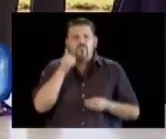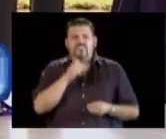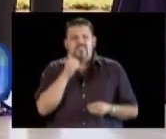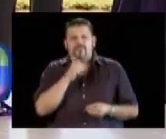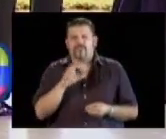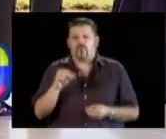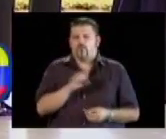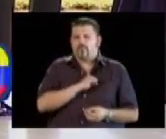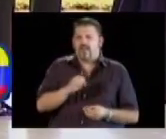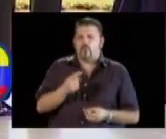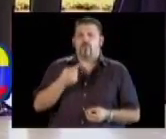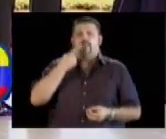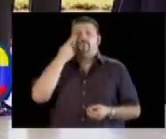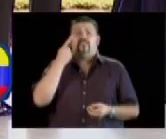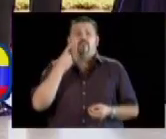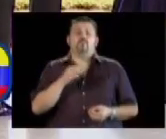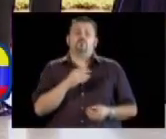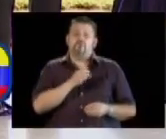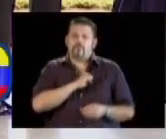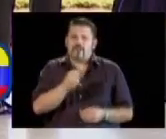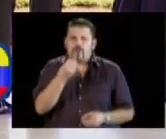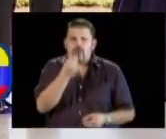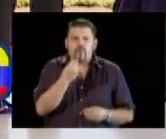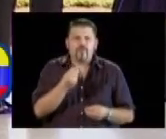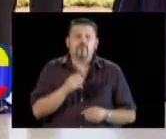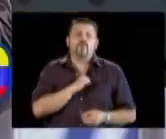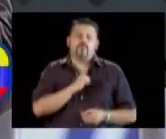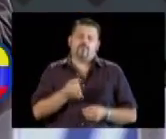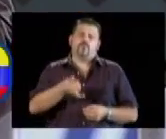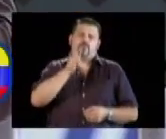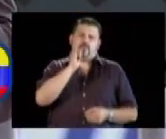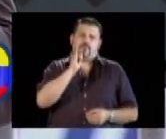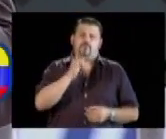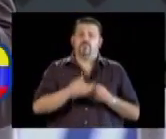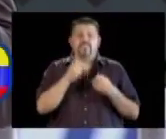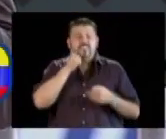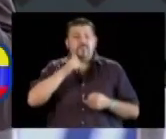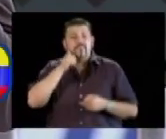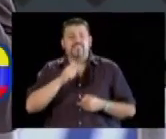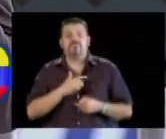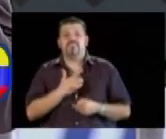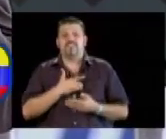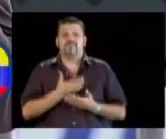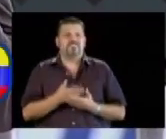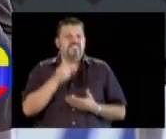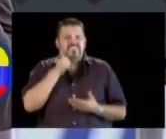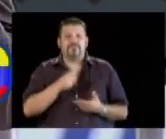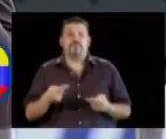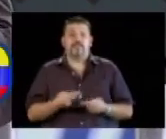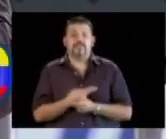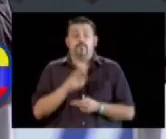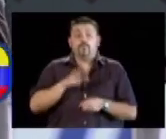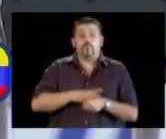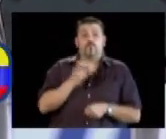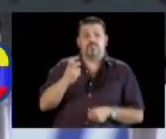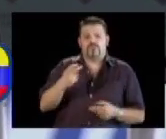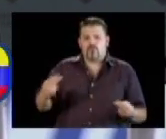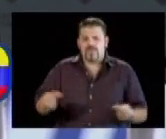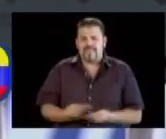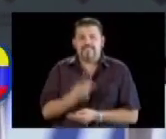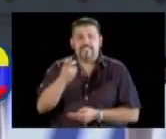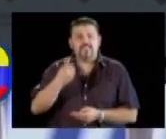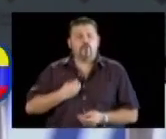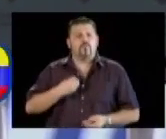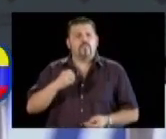malo que respiramos, malo que comemos y malo que bebemos. A raíz de eso nace la idea de OmniLife. ¿Cómo le hacemos para